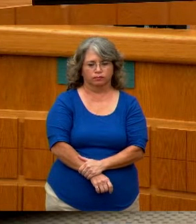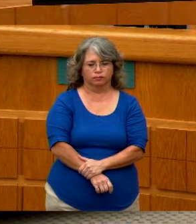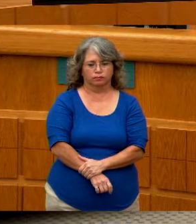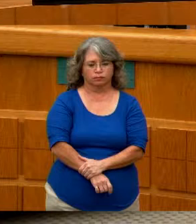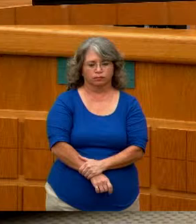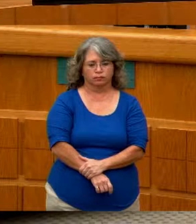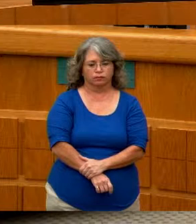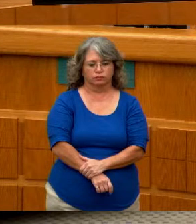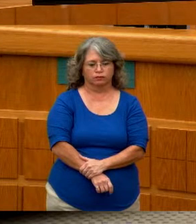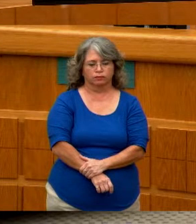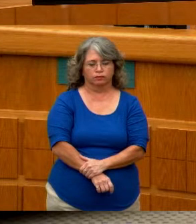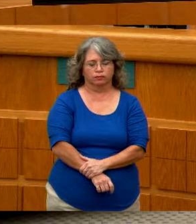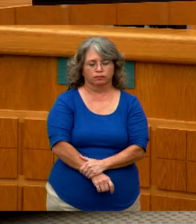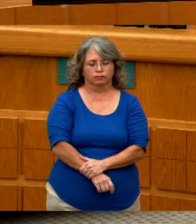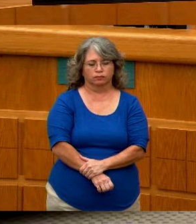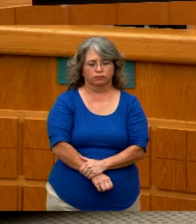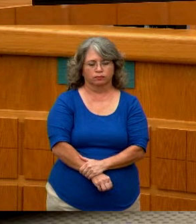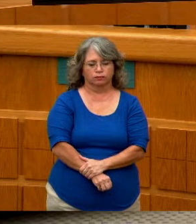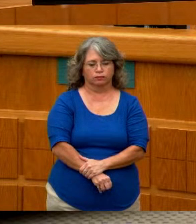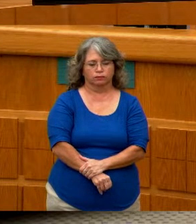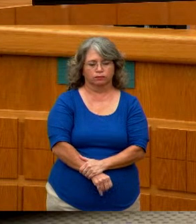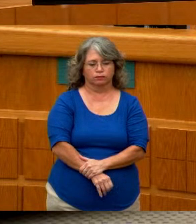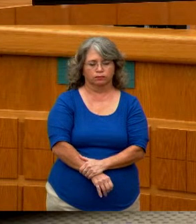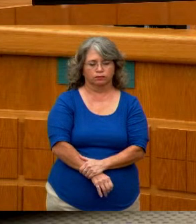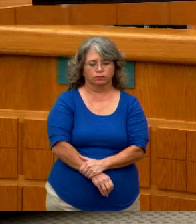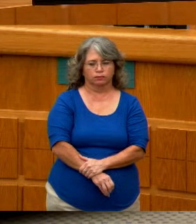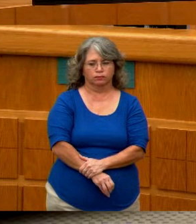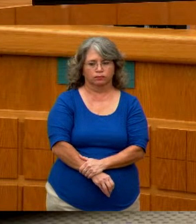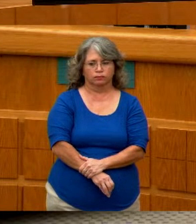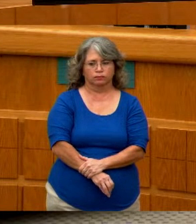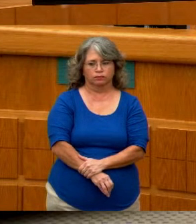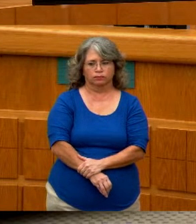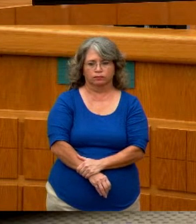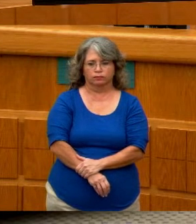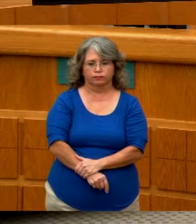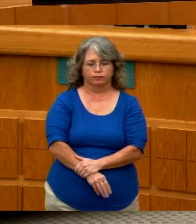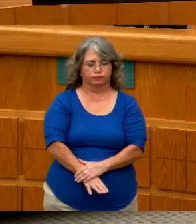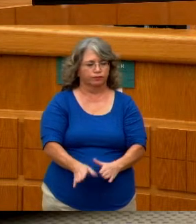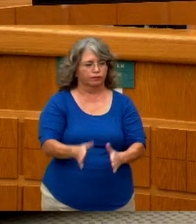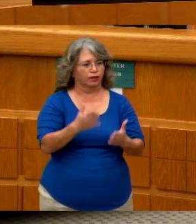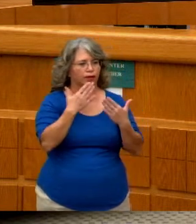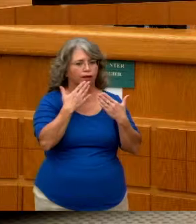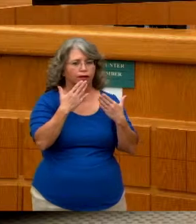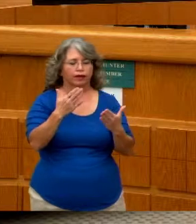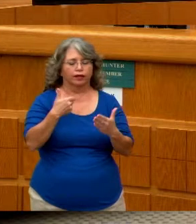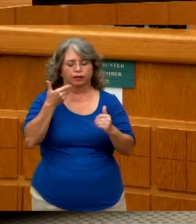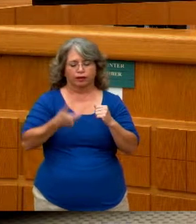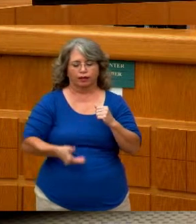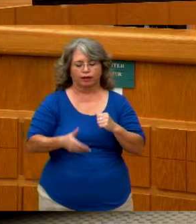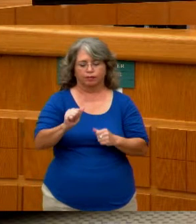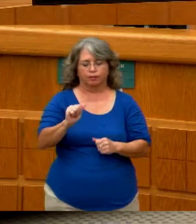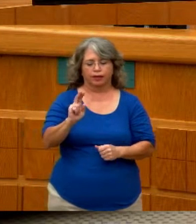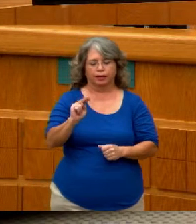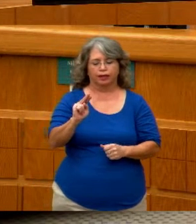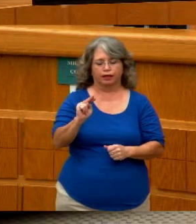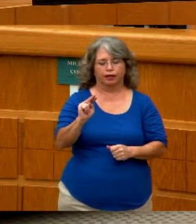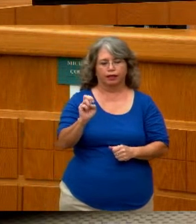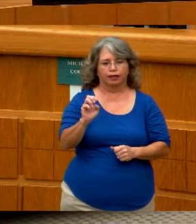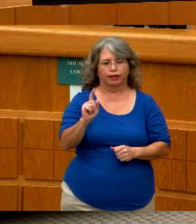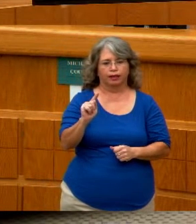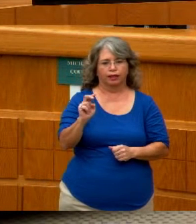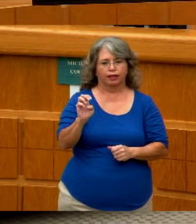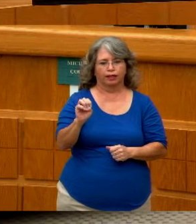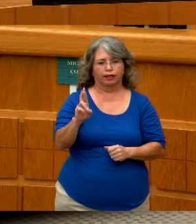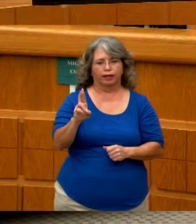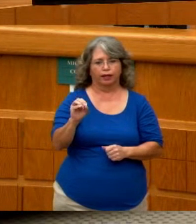votesafenueces.com. Ahora la directora del Distrito de Salud, Annette Rodríguez, nos va a dar su reporte de las cifras más recientes en casos positivos. Thank